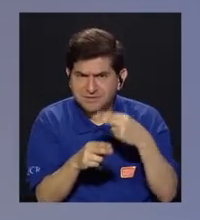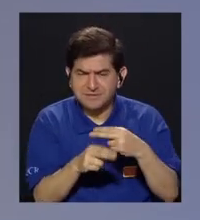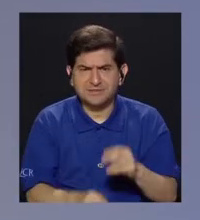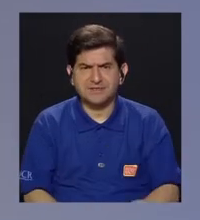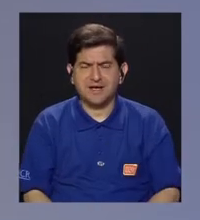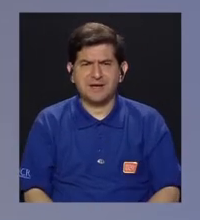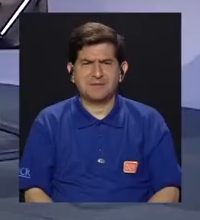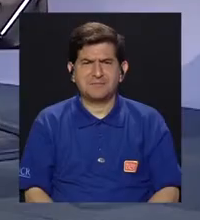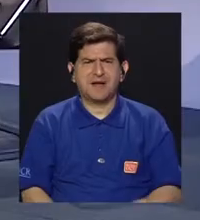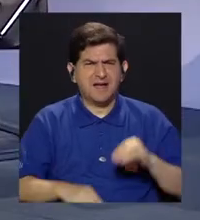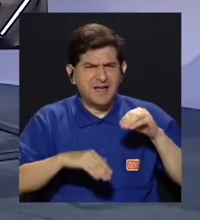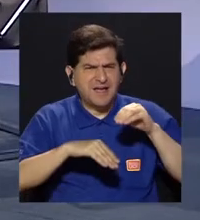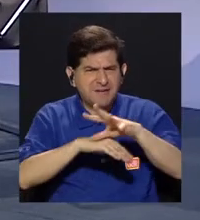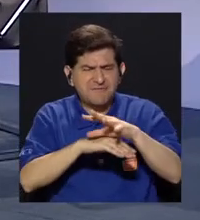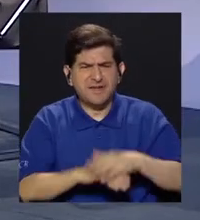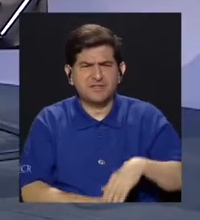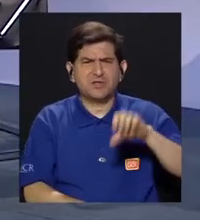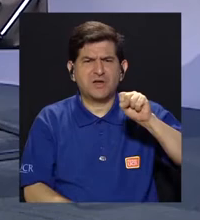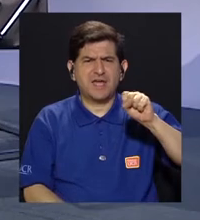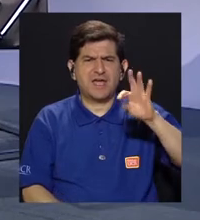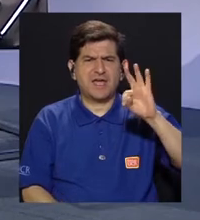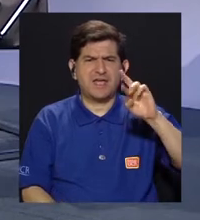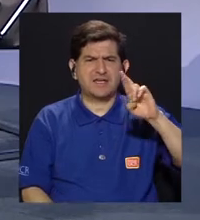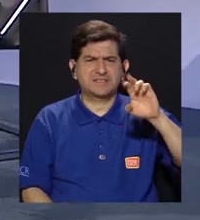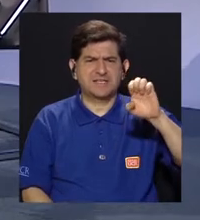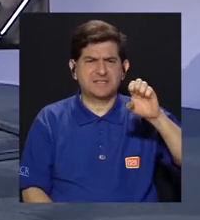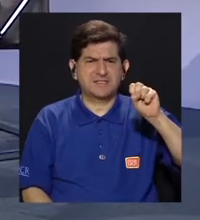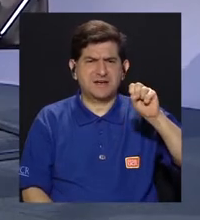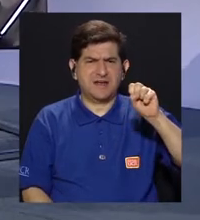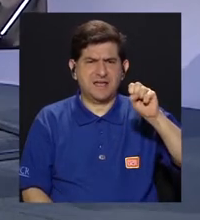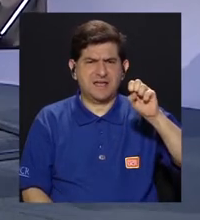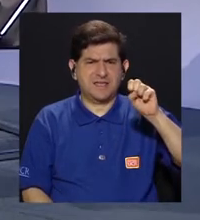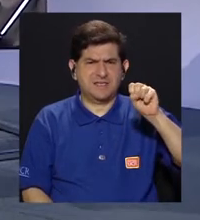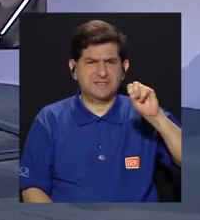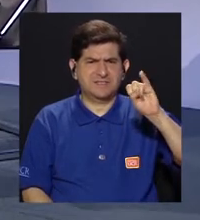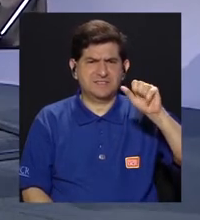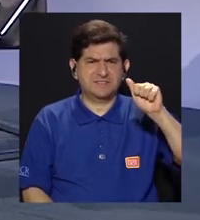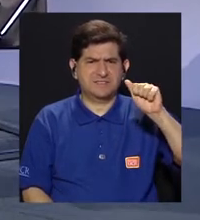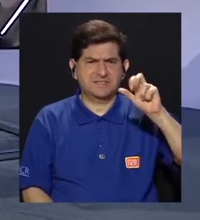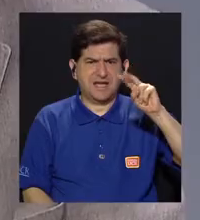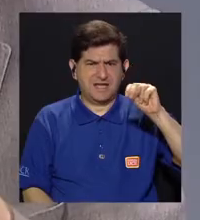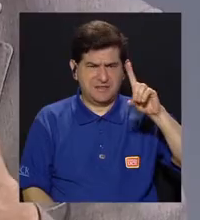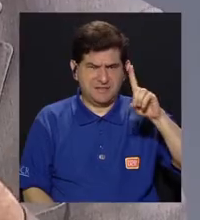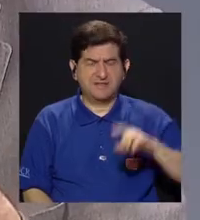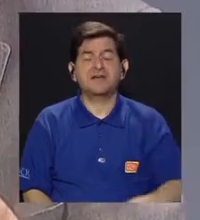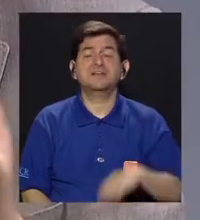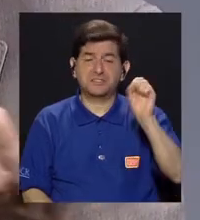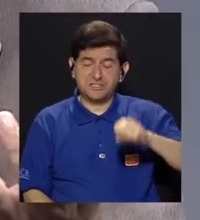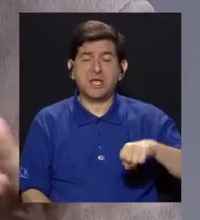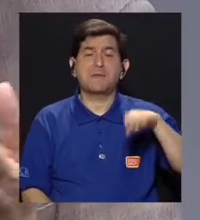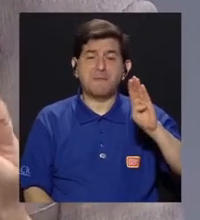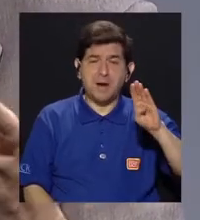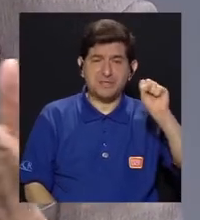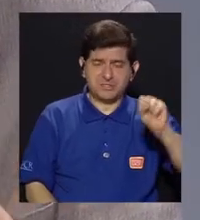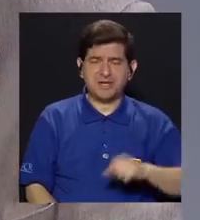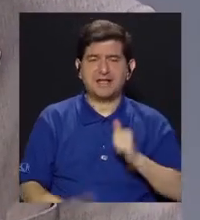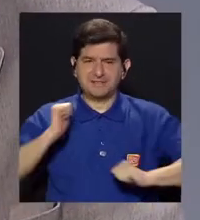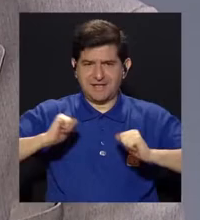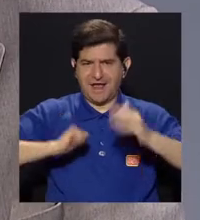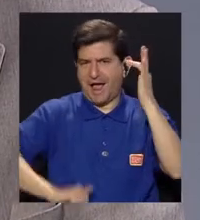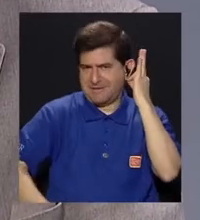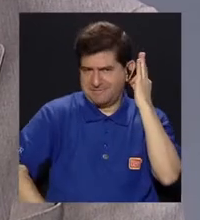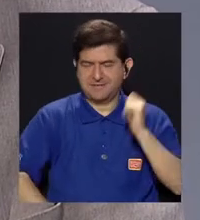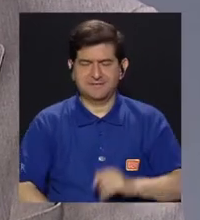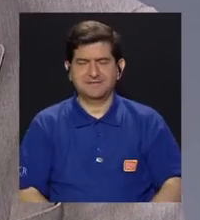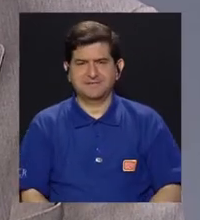'el estáis en el efecto sprays el efecto extra viene de la historia de barbra streisand la actriz